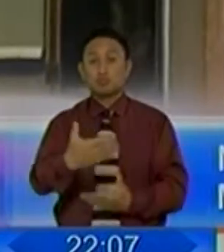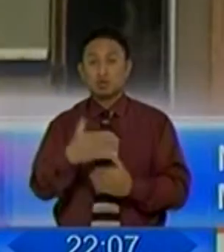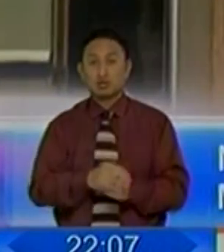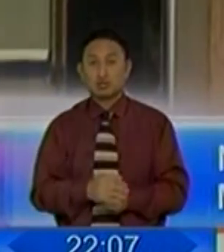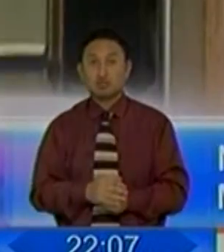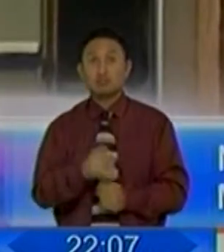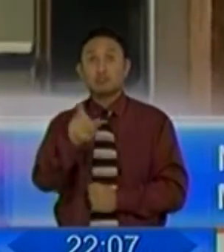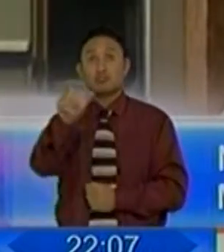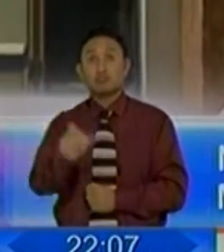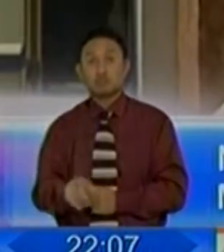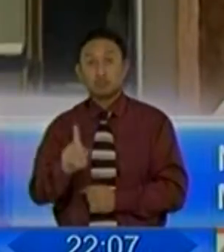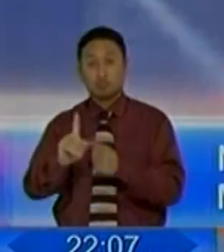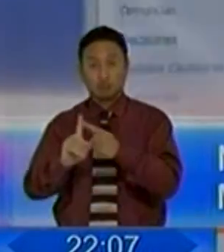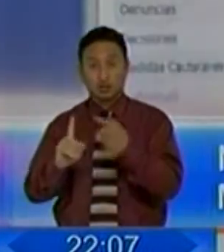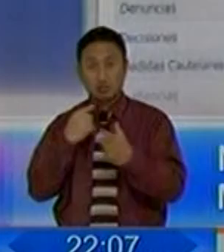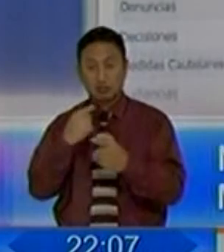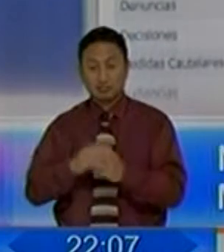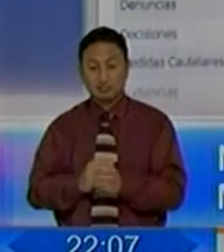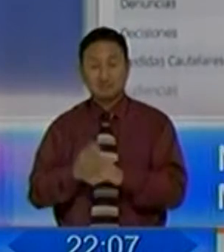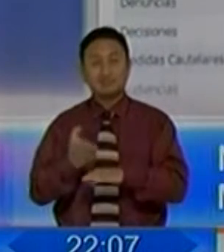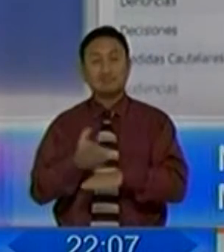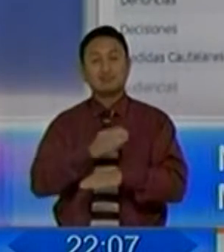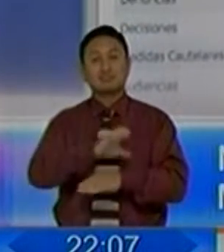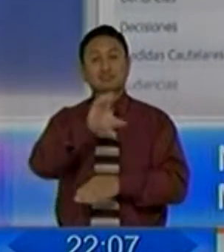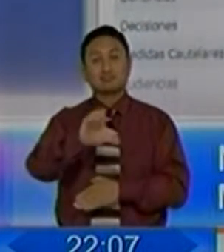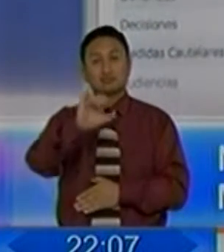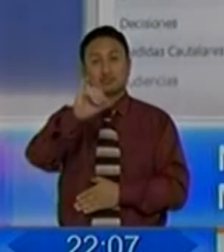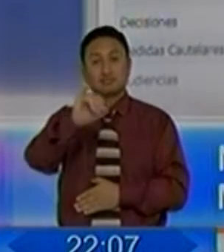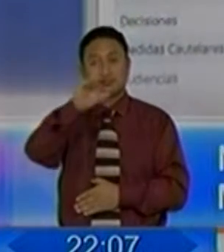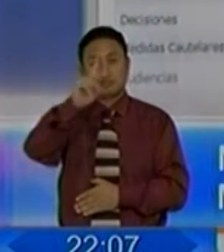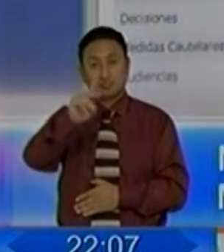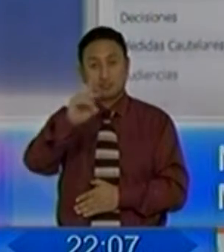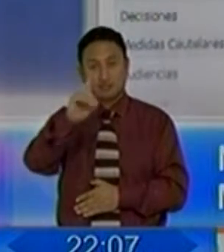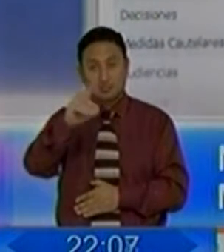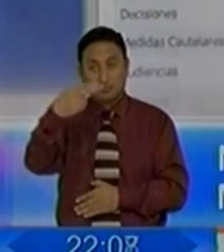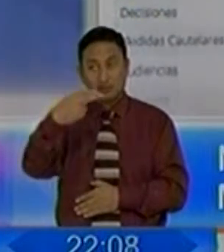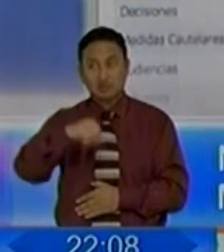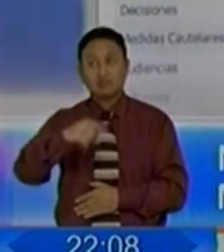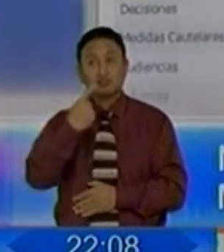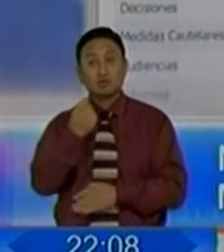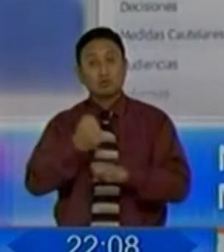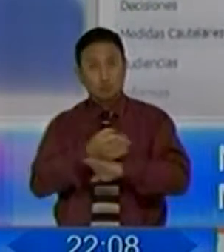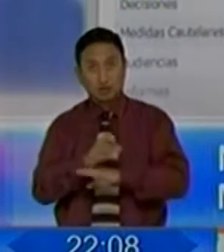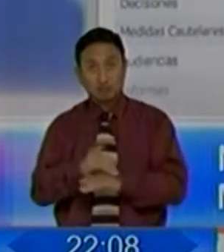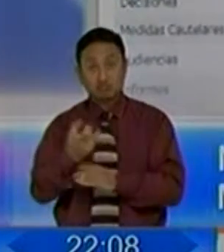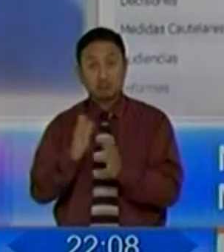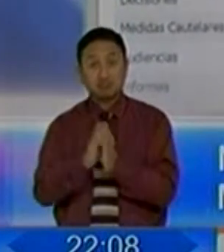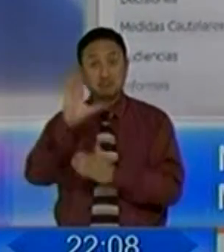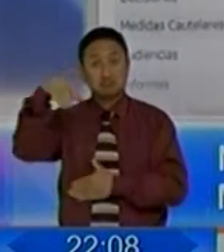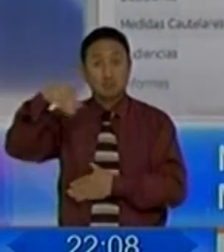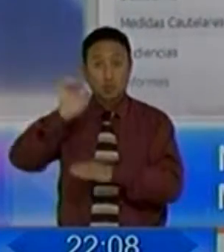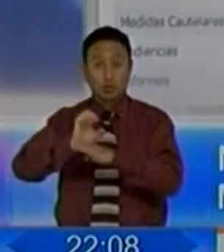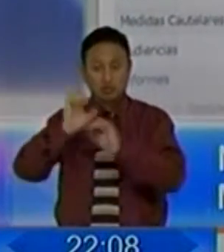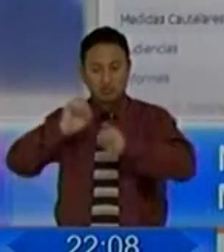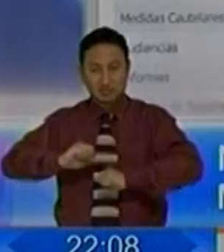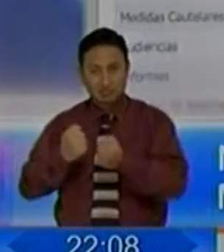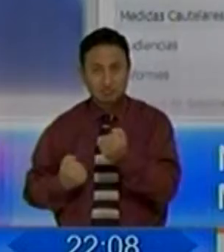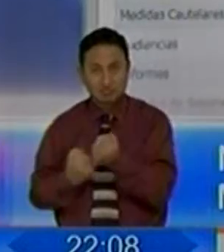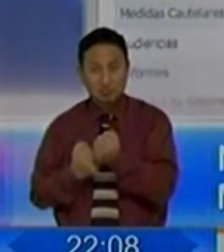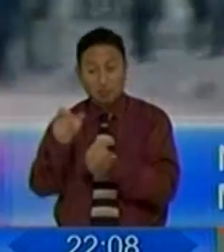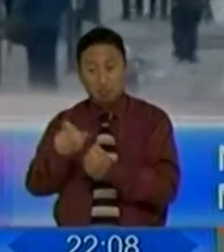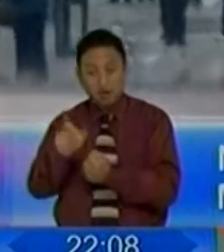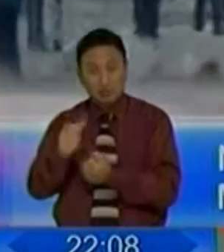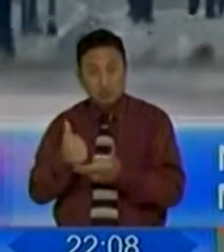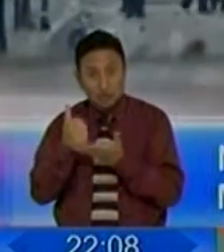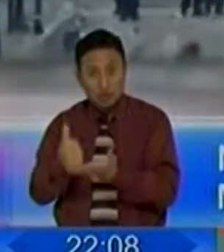uno de los interpelantes manifestó que el informe de la CIDH, en donde puntualiza 11 recomendaciones y pide al Estado ecuatoriano la reparación integral de las